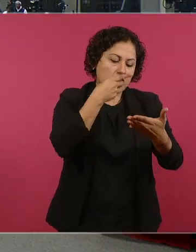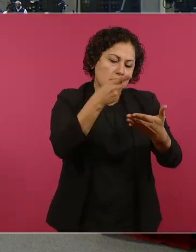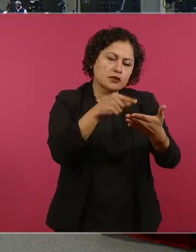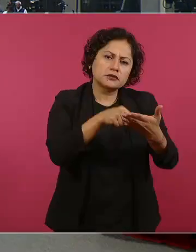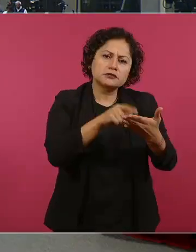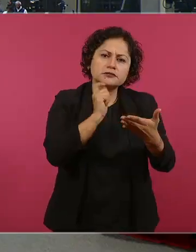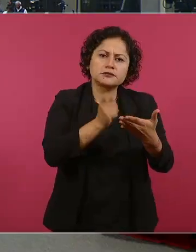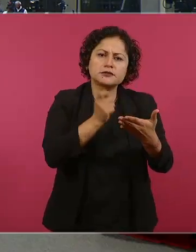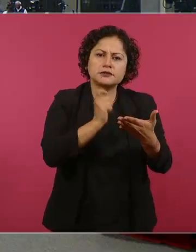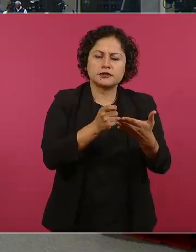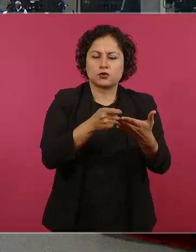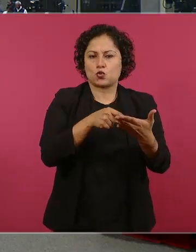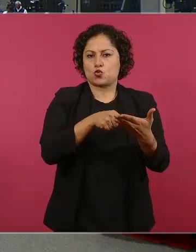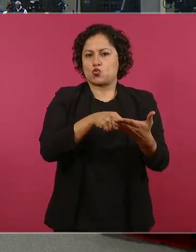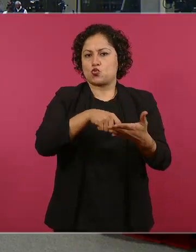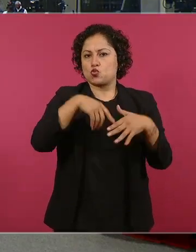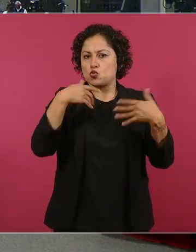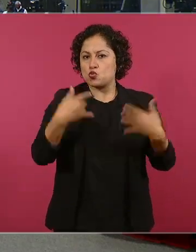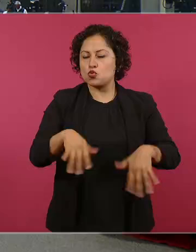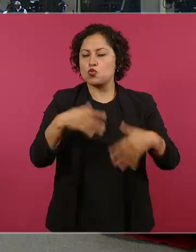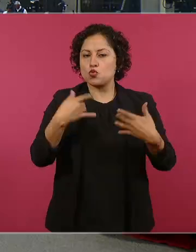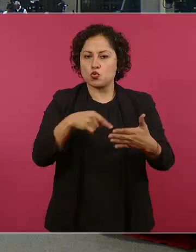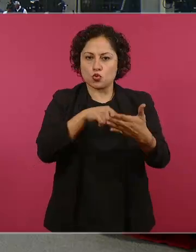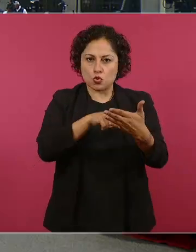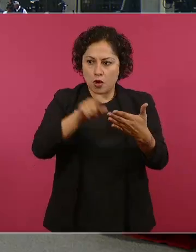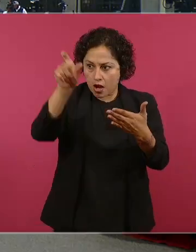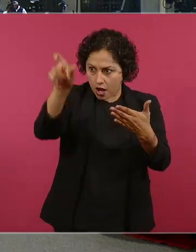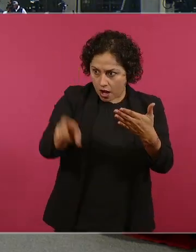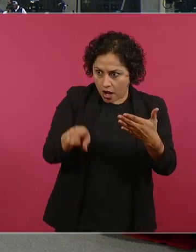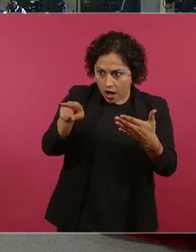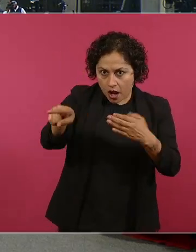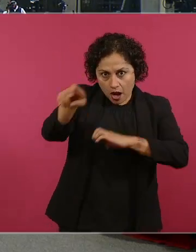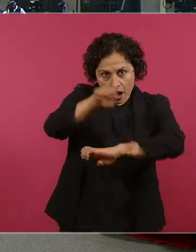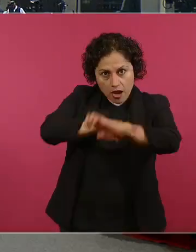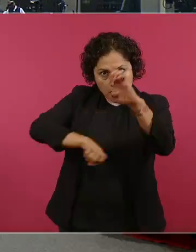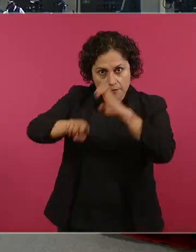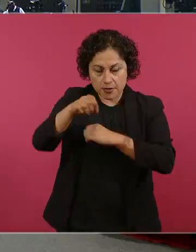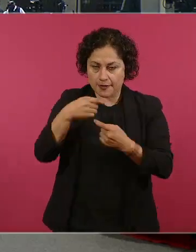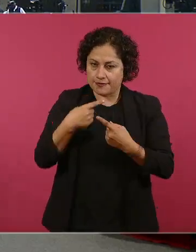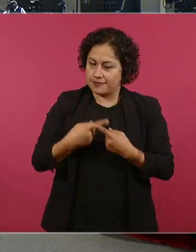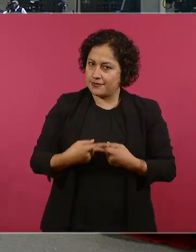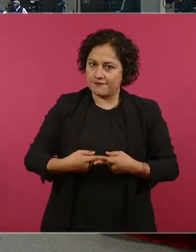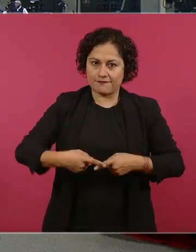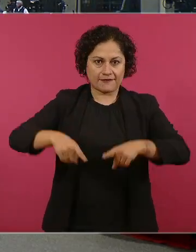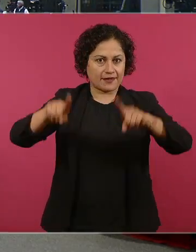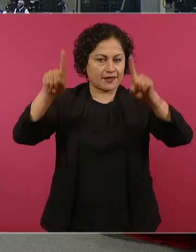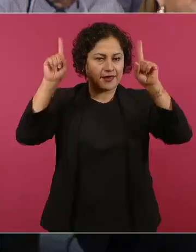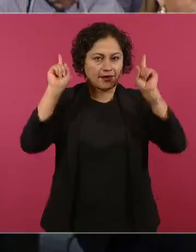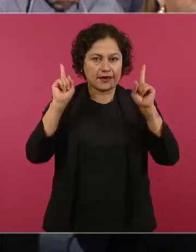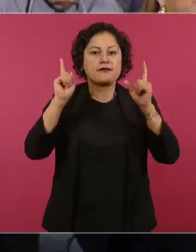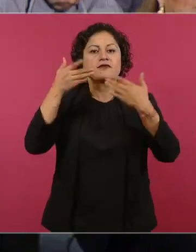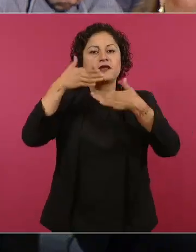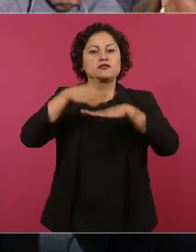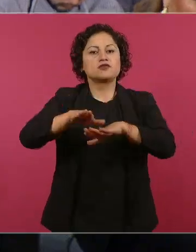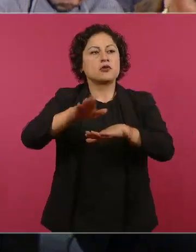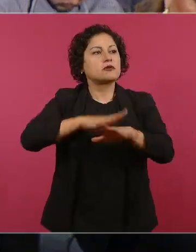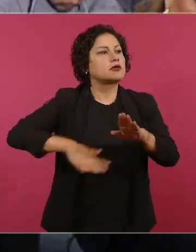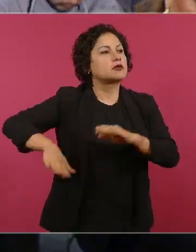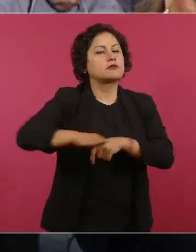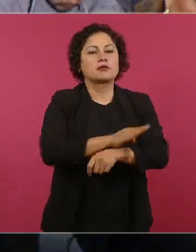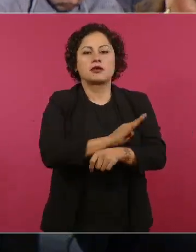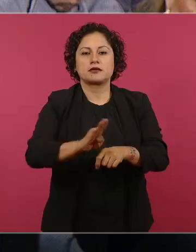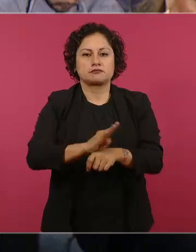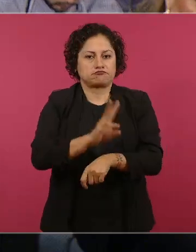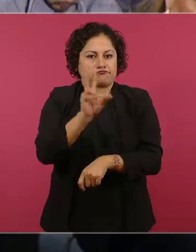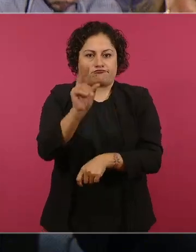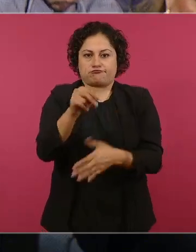prácticamente se muestra a un empresario contrario al bienestar social. Para empezar,